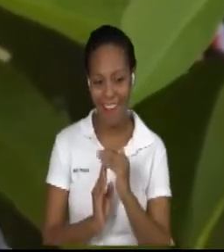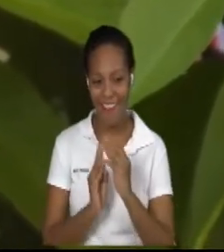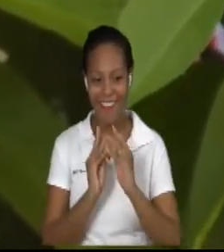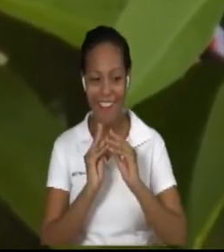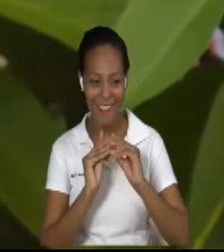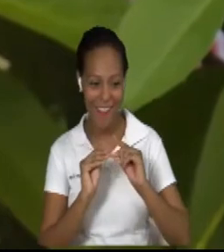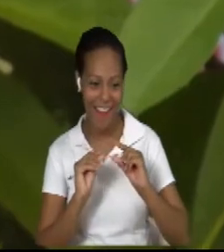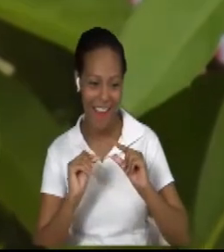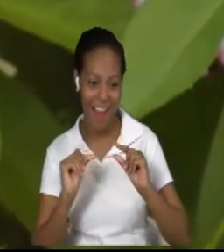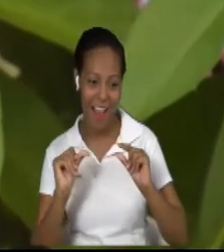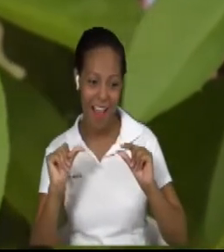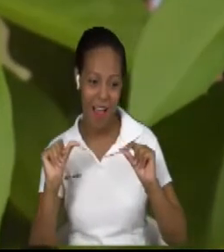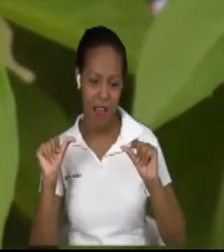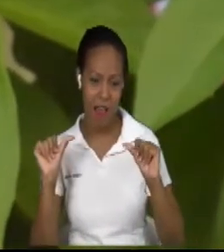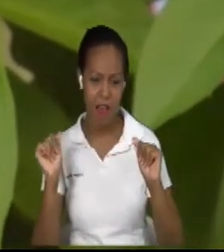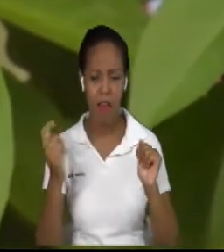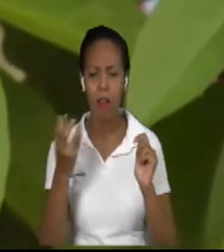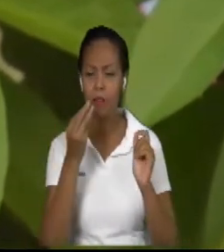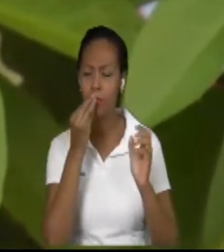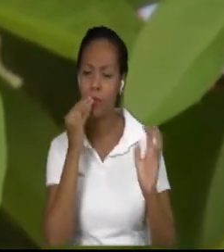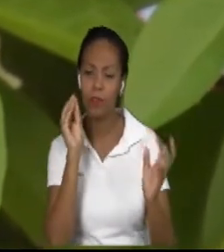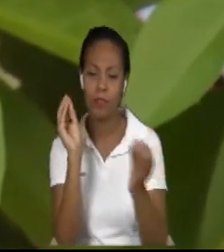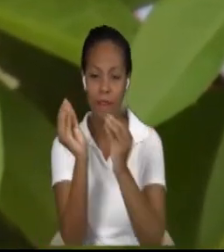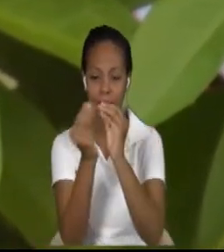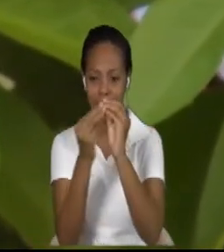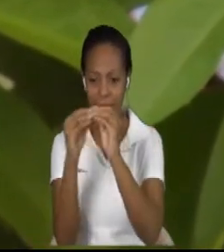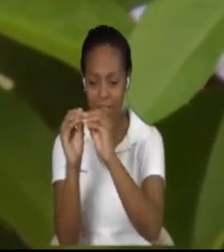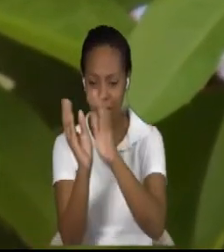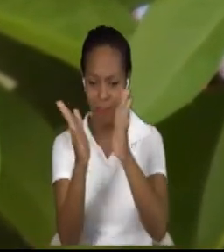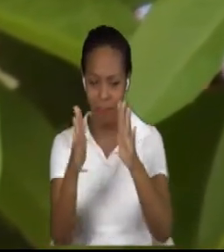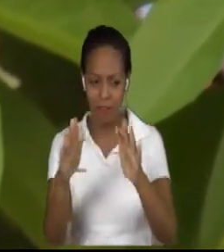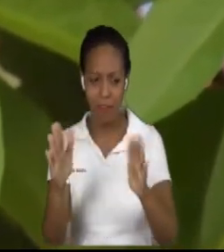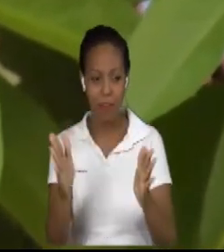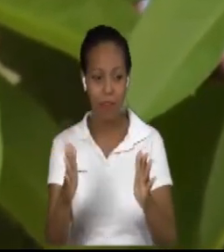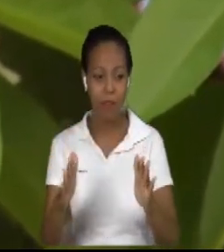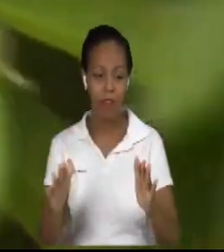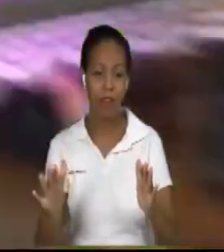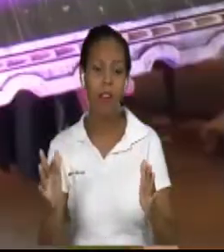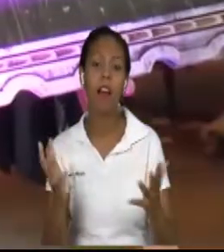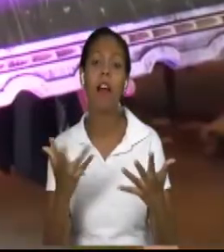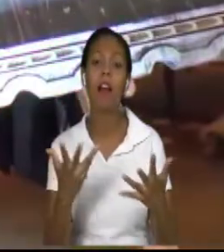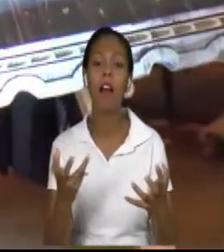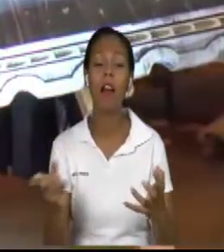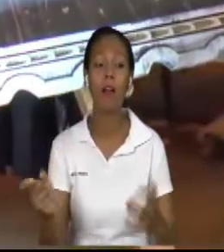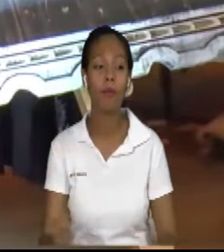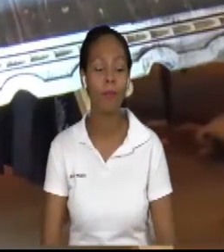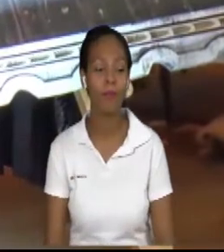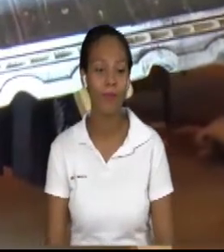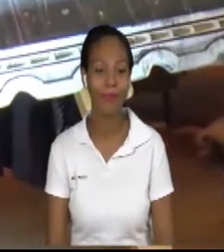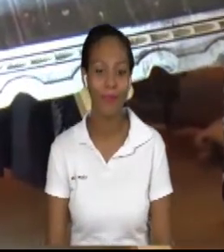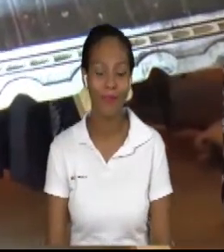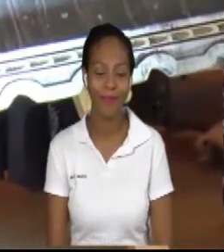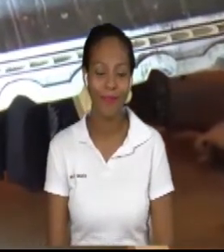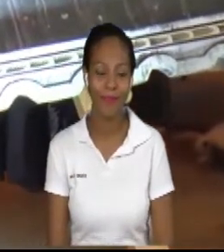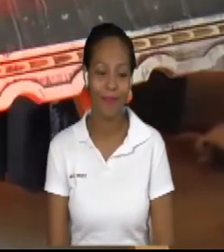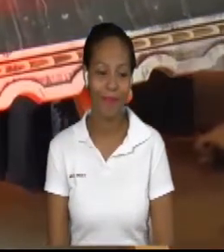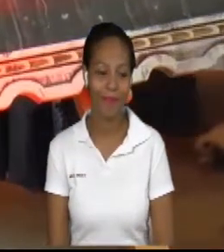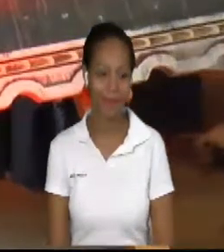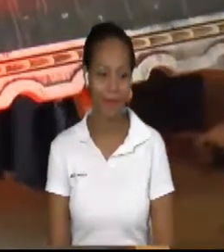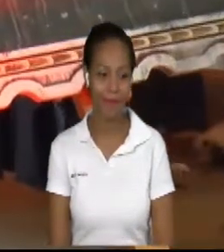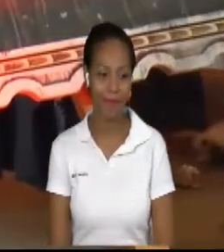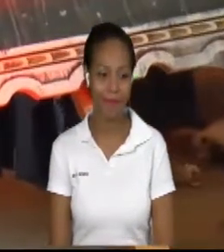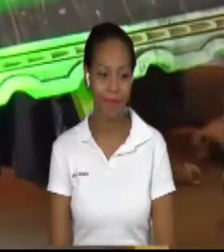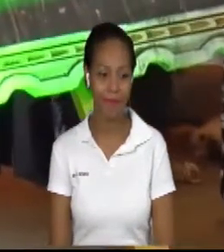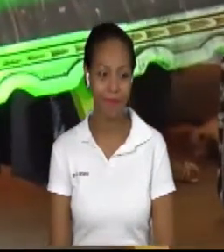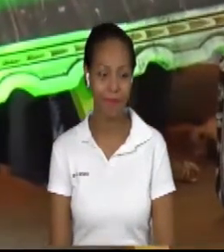Despacito, quiero desnudarte a besos despacito. Firmo en las paredes de tu laberinto. Lugares favoritos,